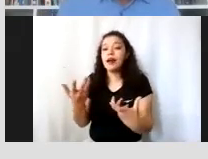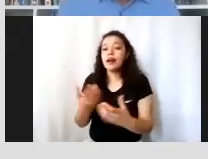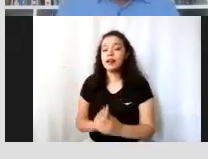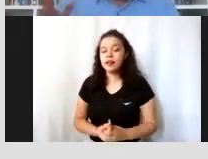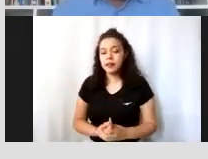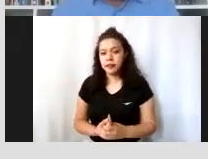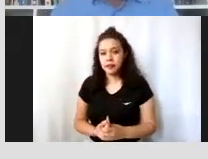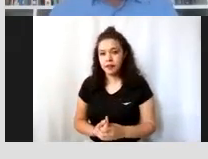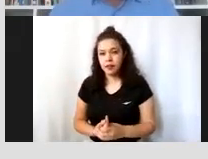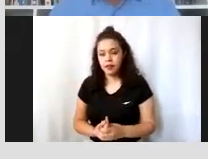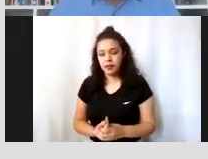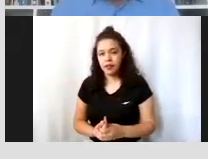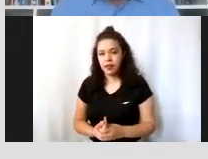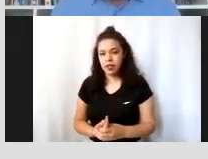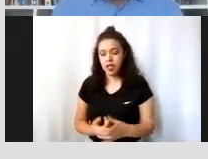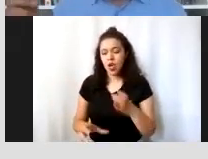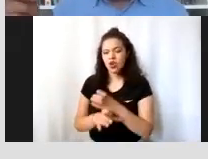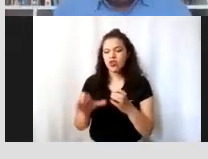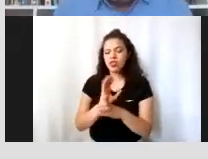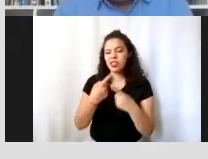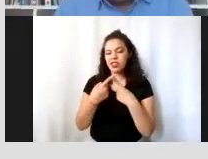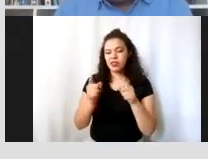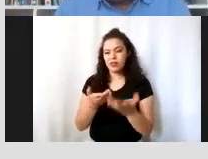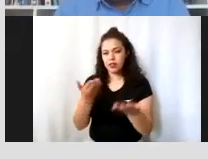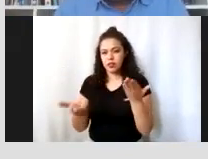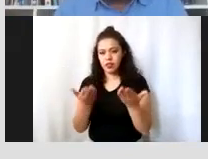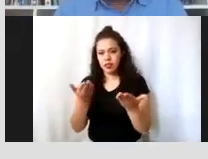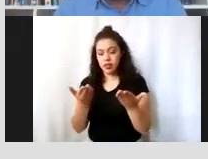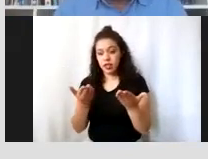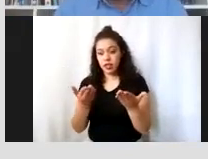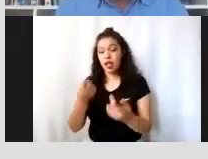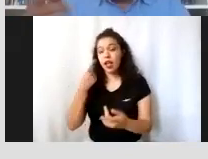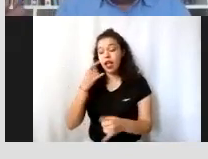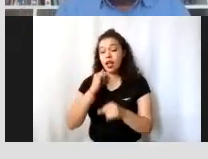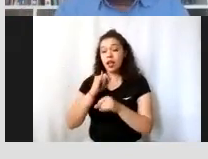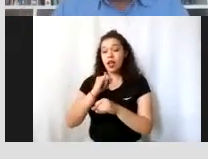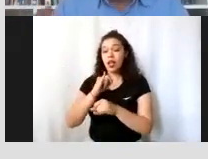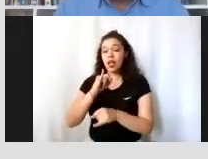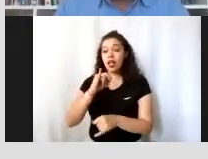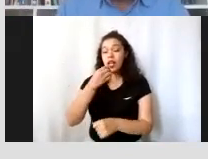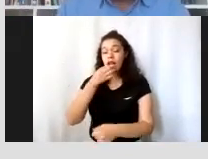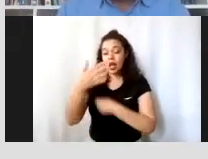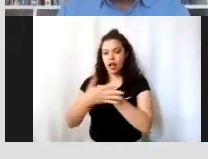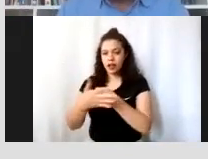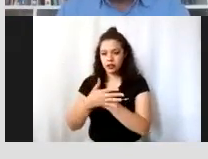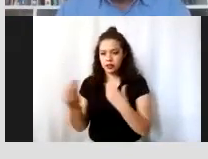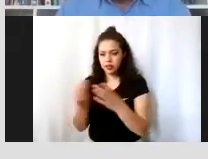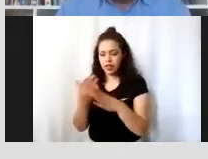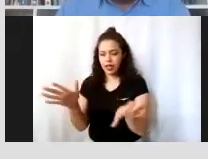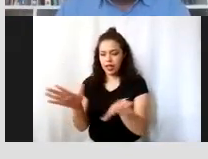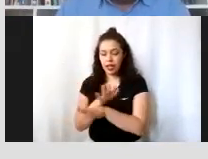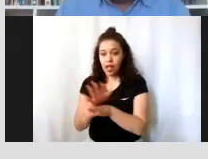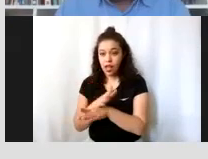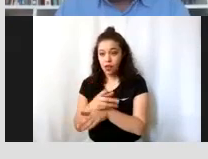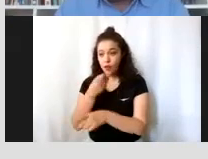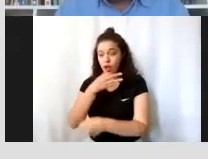acciones alternativas. Esto es publicar el aviso de privacidad o bien los cambios en el aviso de privacidad